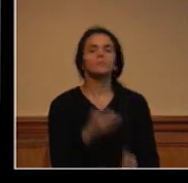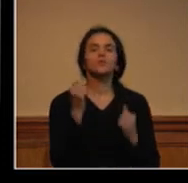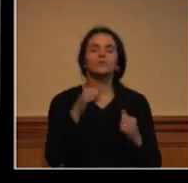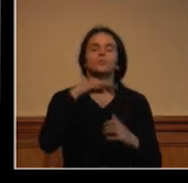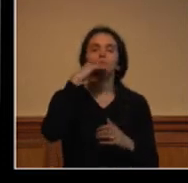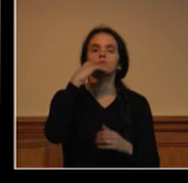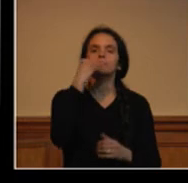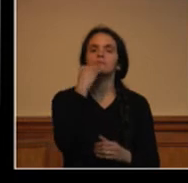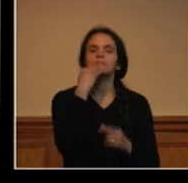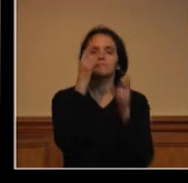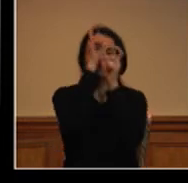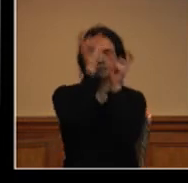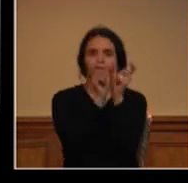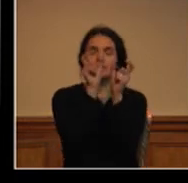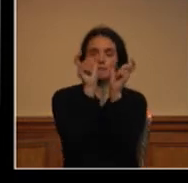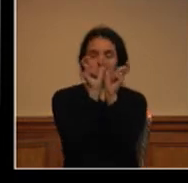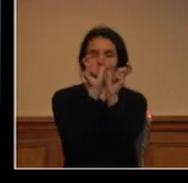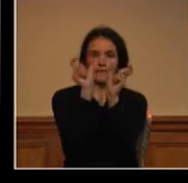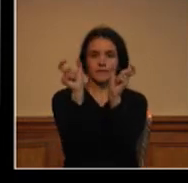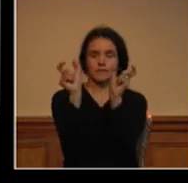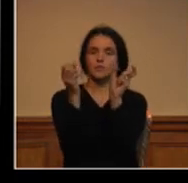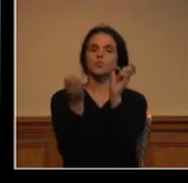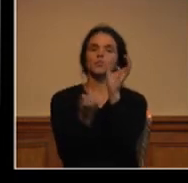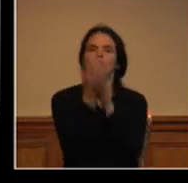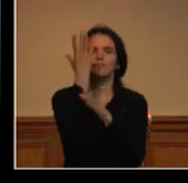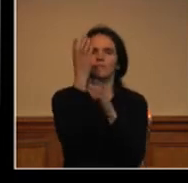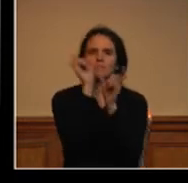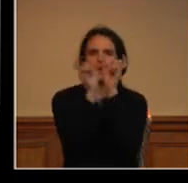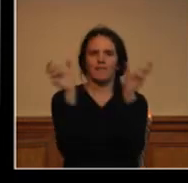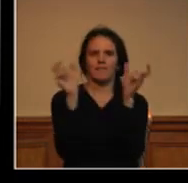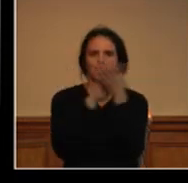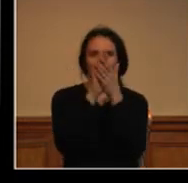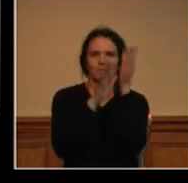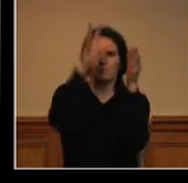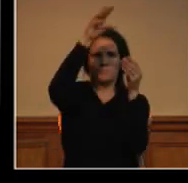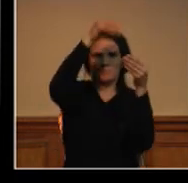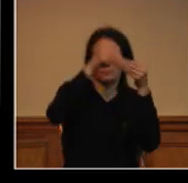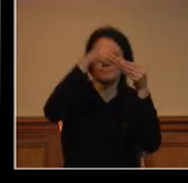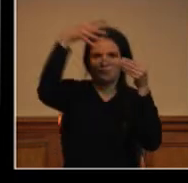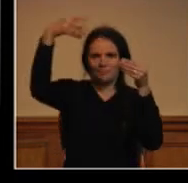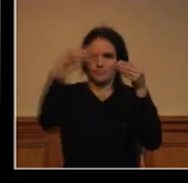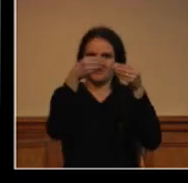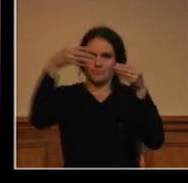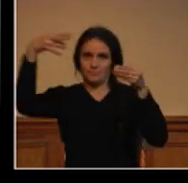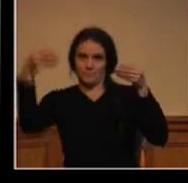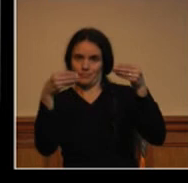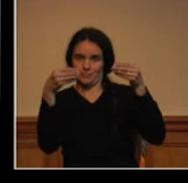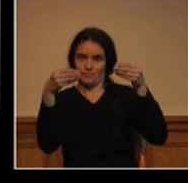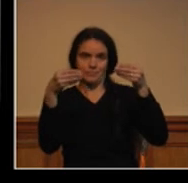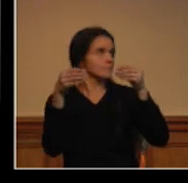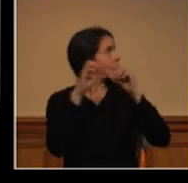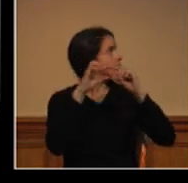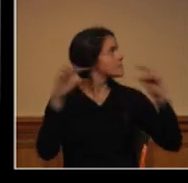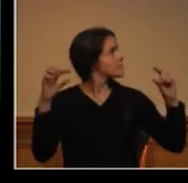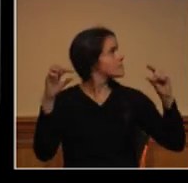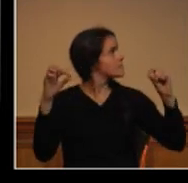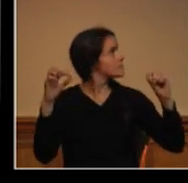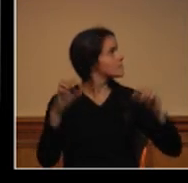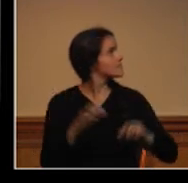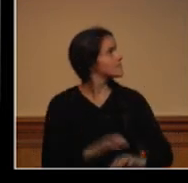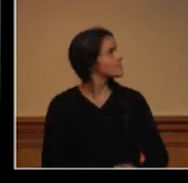todo lo que son las sílabas y crear nuevas palabras. Si unimos sílabas que forman una